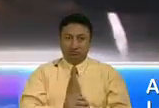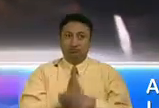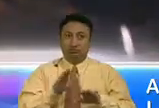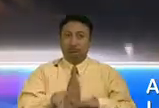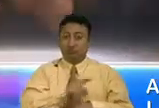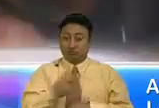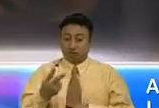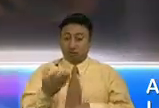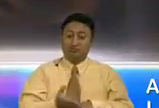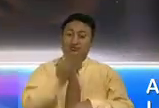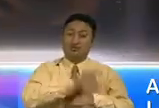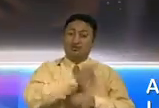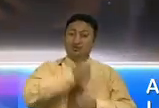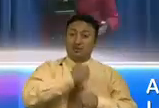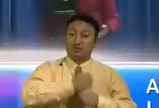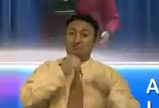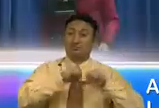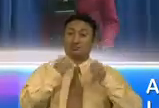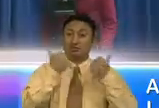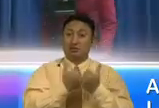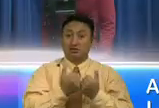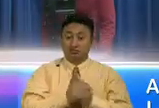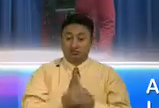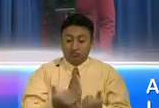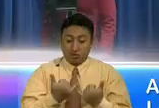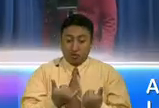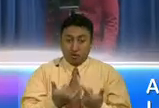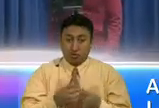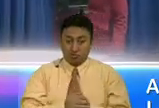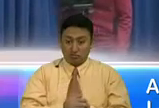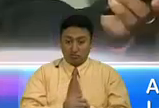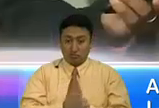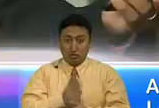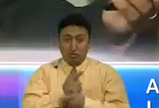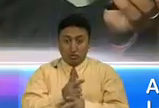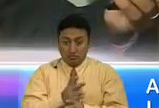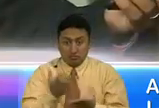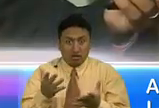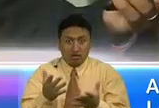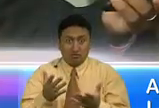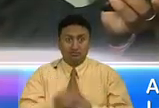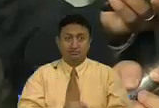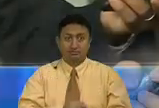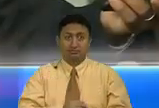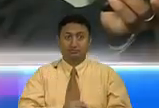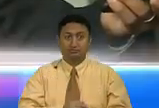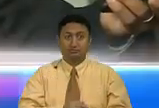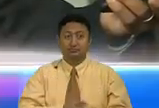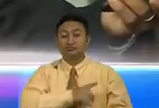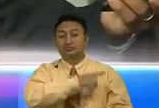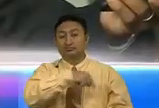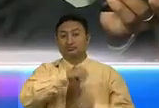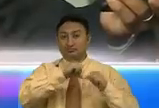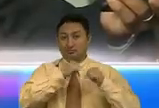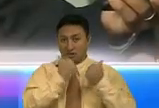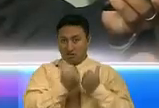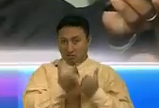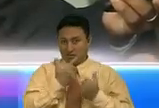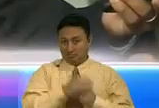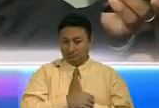cuando ocupaban un cargo público y hoy ya no poseen inmunidad. La asamblea tendrá que responder que en tanto no se trata